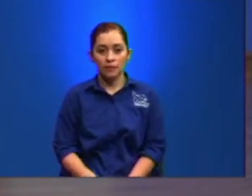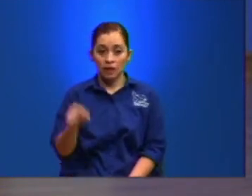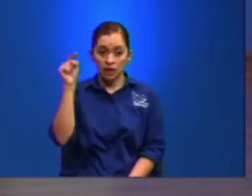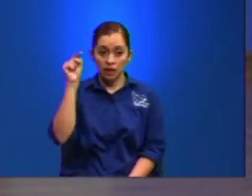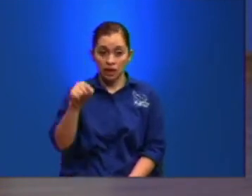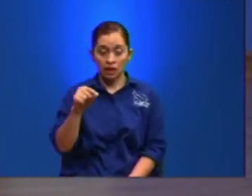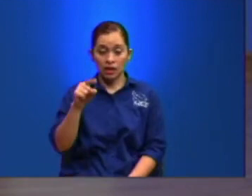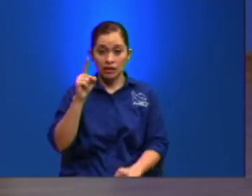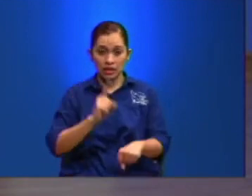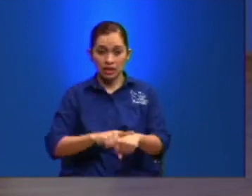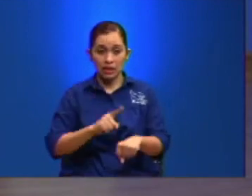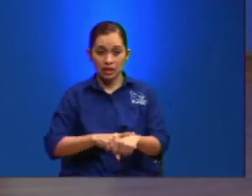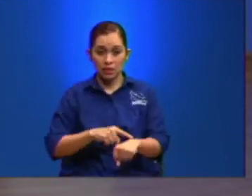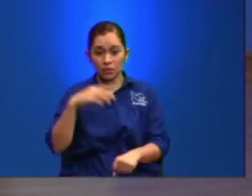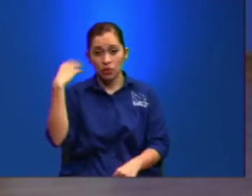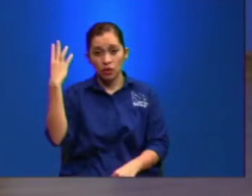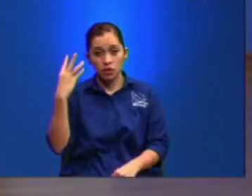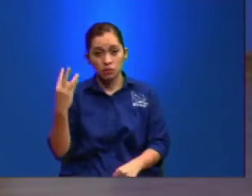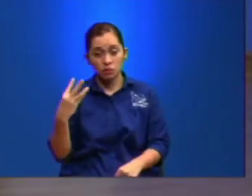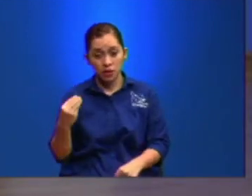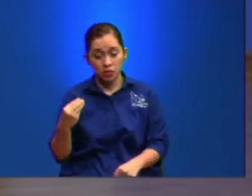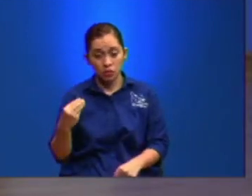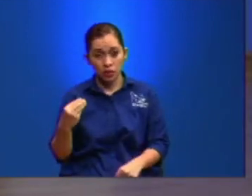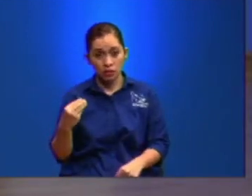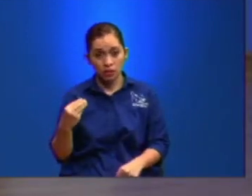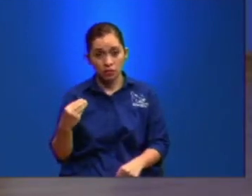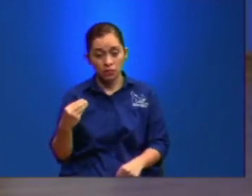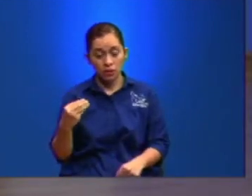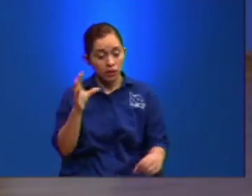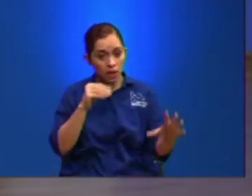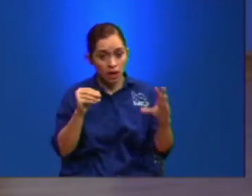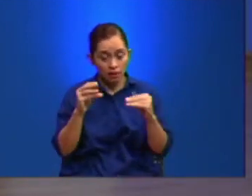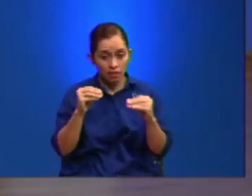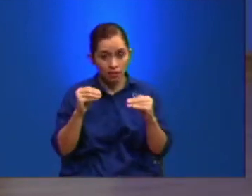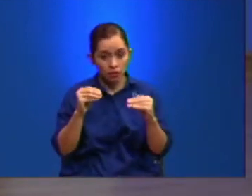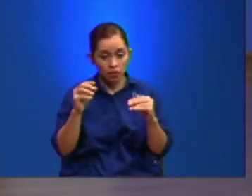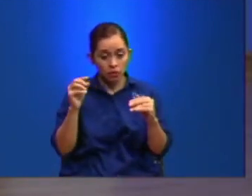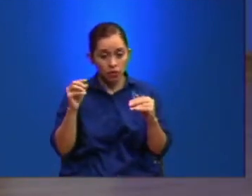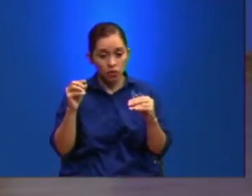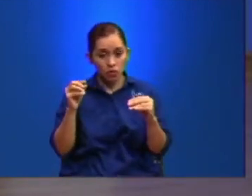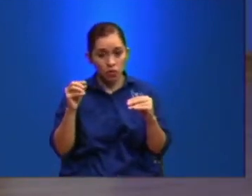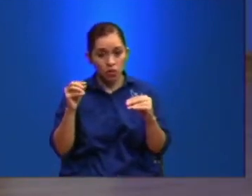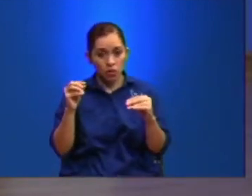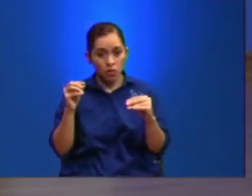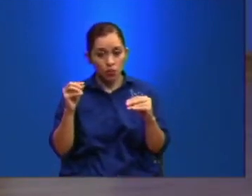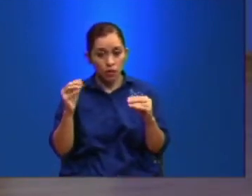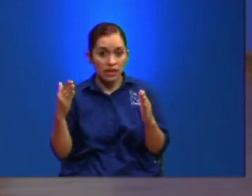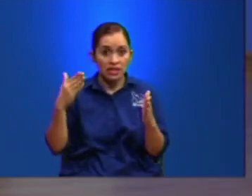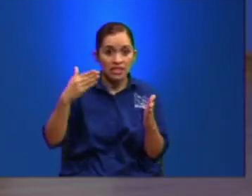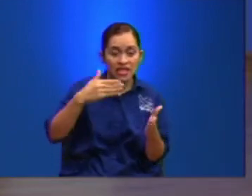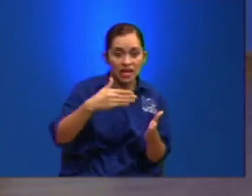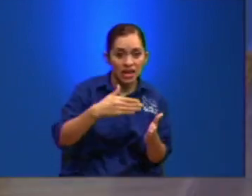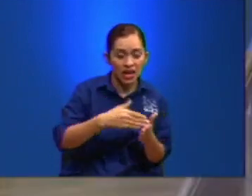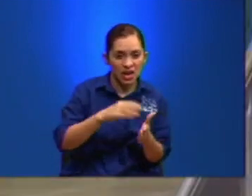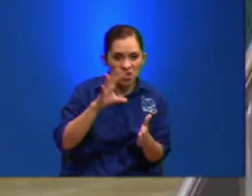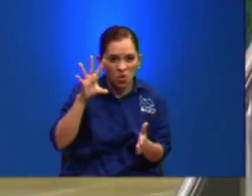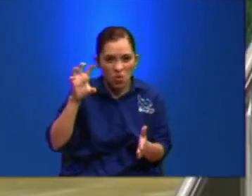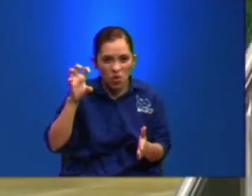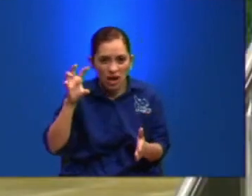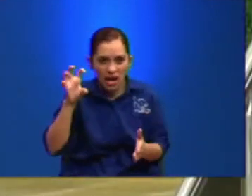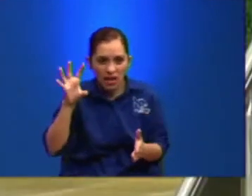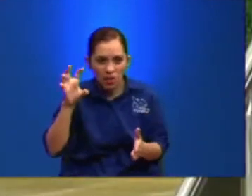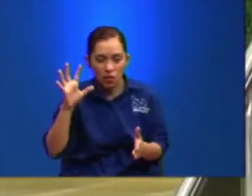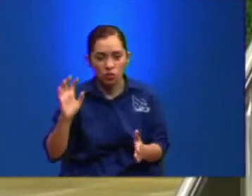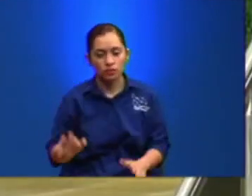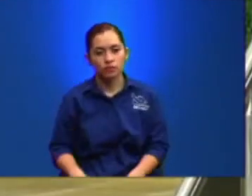hablando lo pueden dominar aún y entonces lo que entra es un ladrón eso es lo que decía proverbio 6 proveer